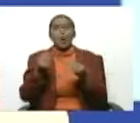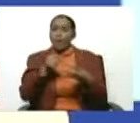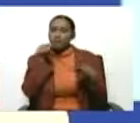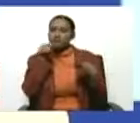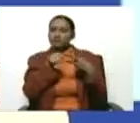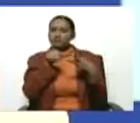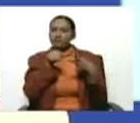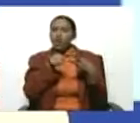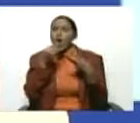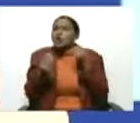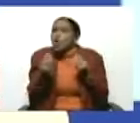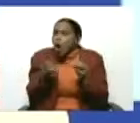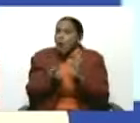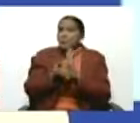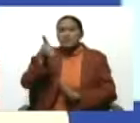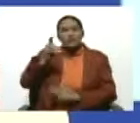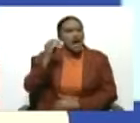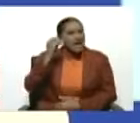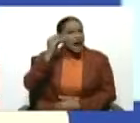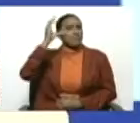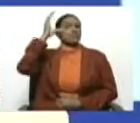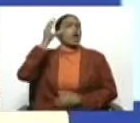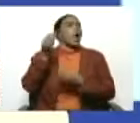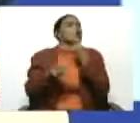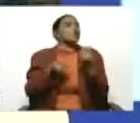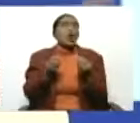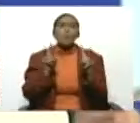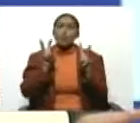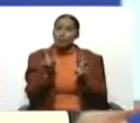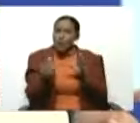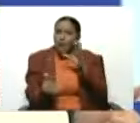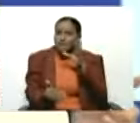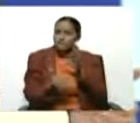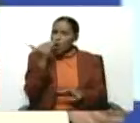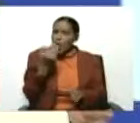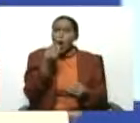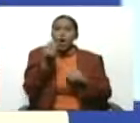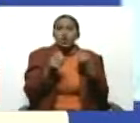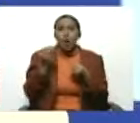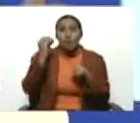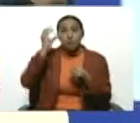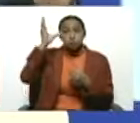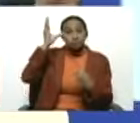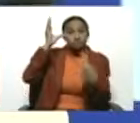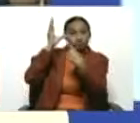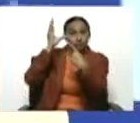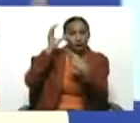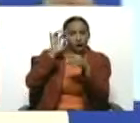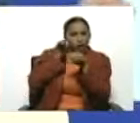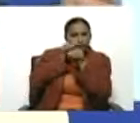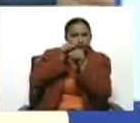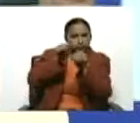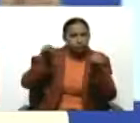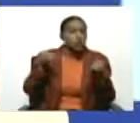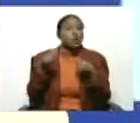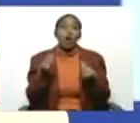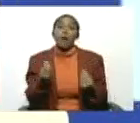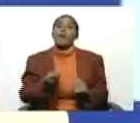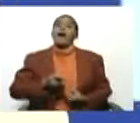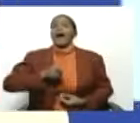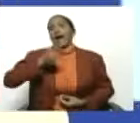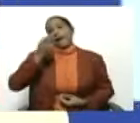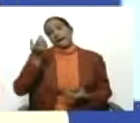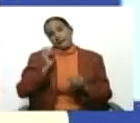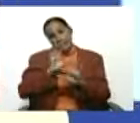tus capacidades para la innovación Cómo desarrollar el conocimiento necesitas educación jeffre